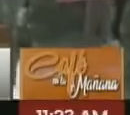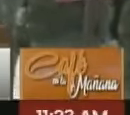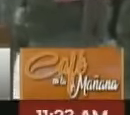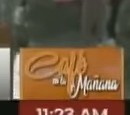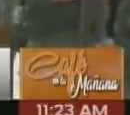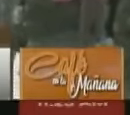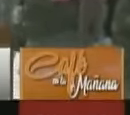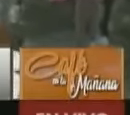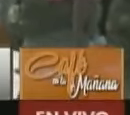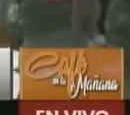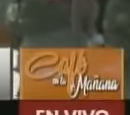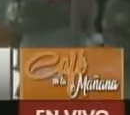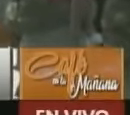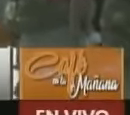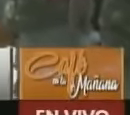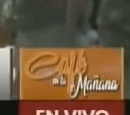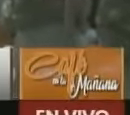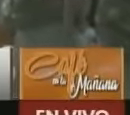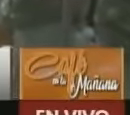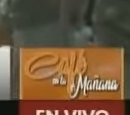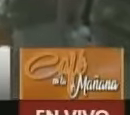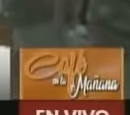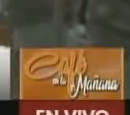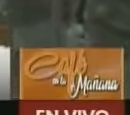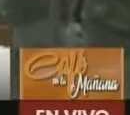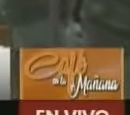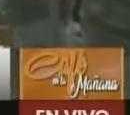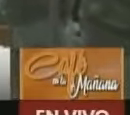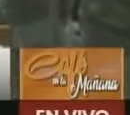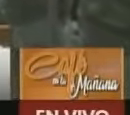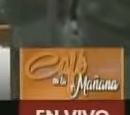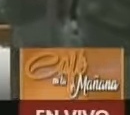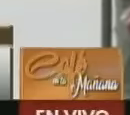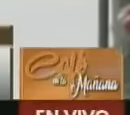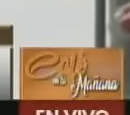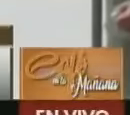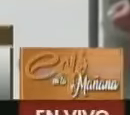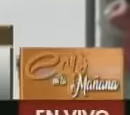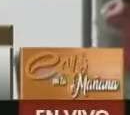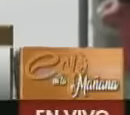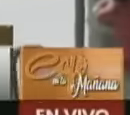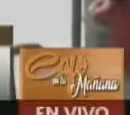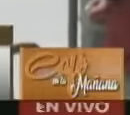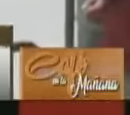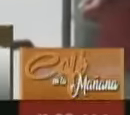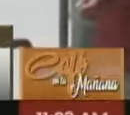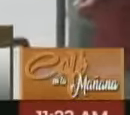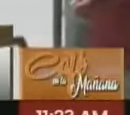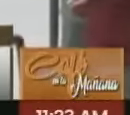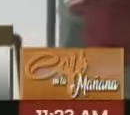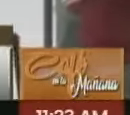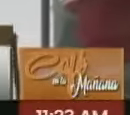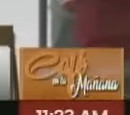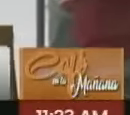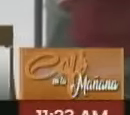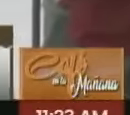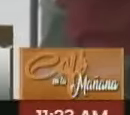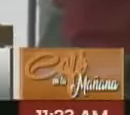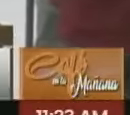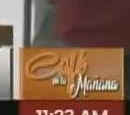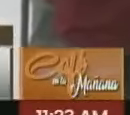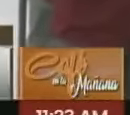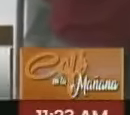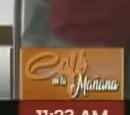Orgulloso de cada uno de ustedes, hombres y mujeres, que se